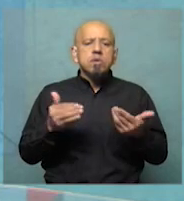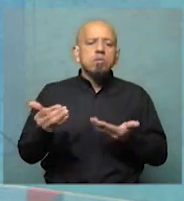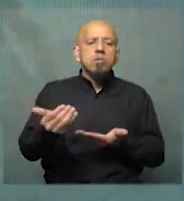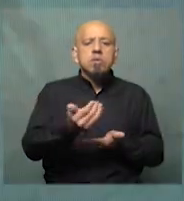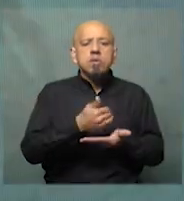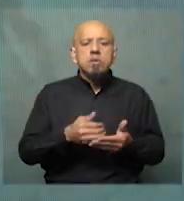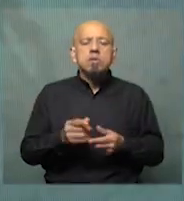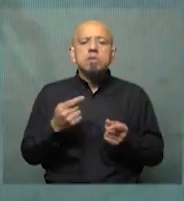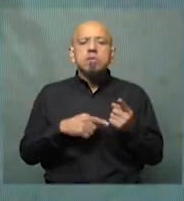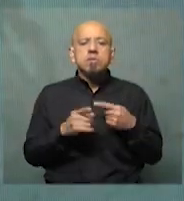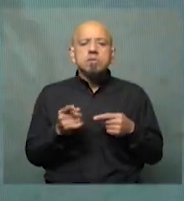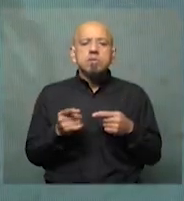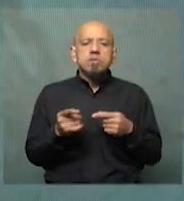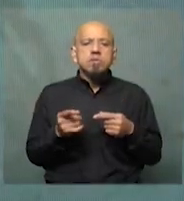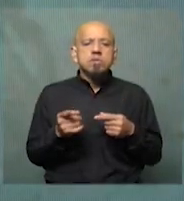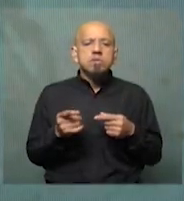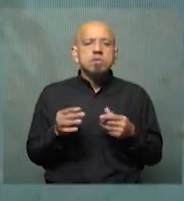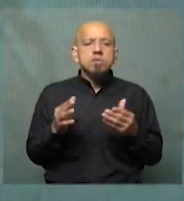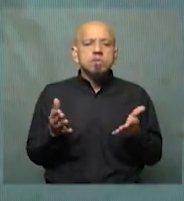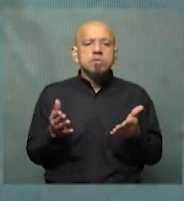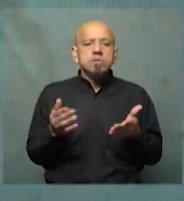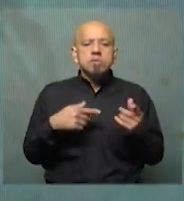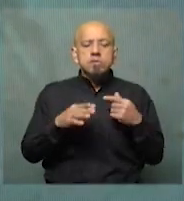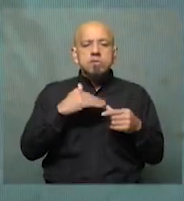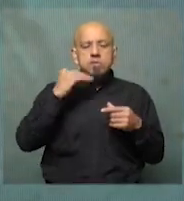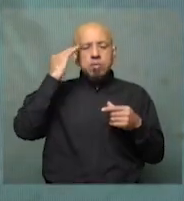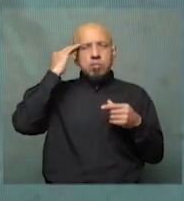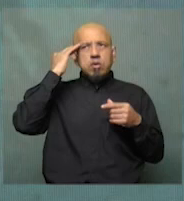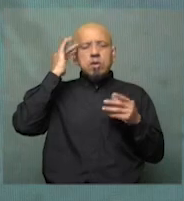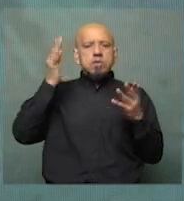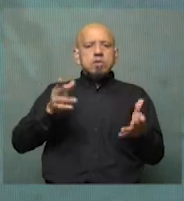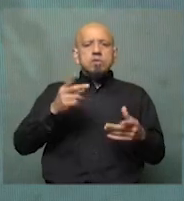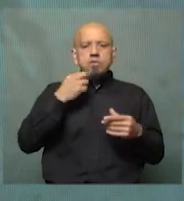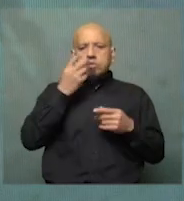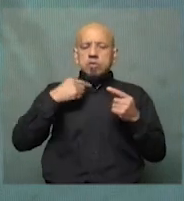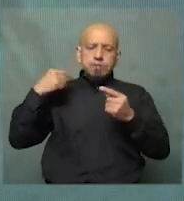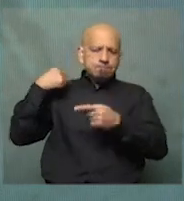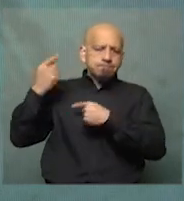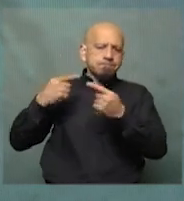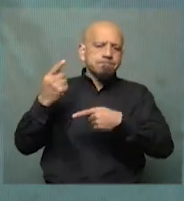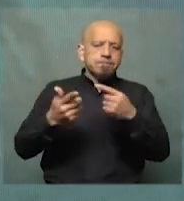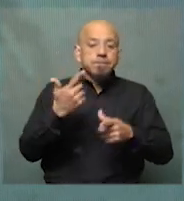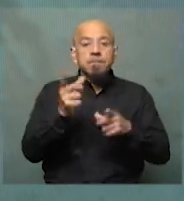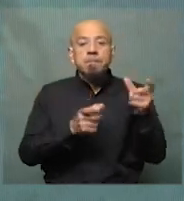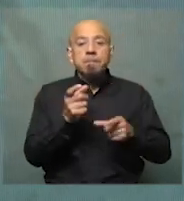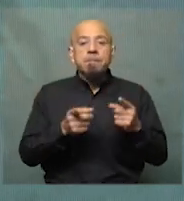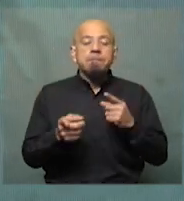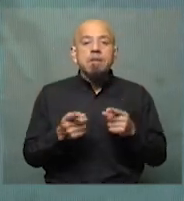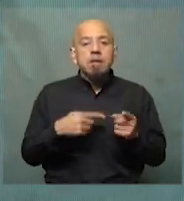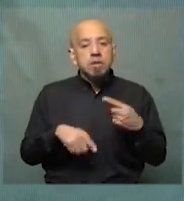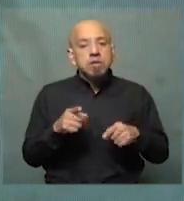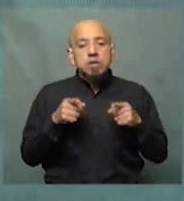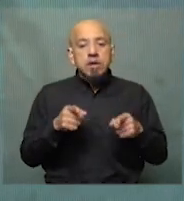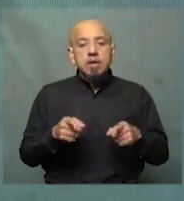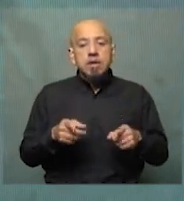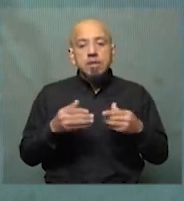que, ¿cómo era? Es una cuestión básicamente de memoria oral, transmitida de generación en generación, de persona a persona y tal. Entonces, a partir